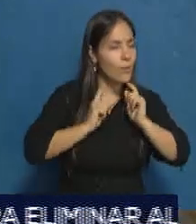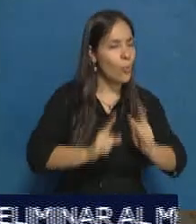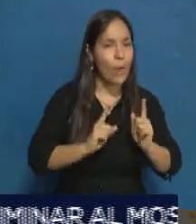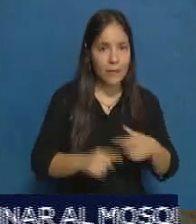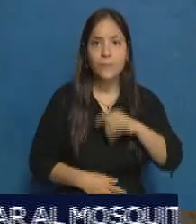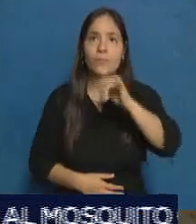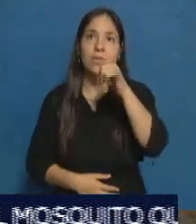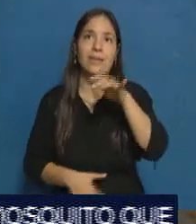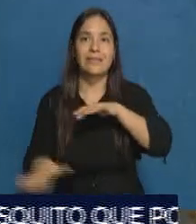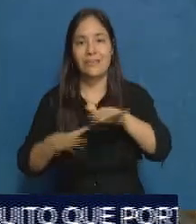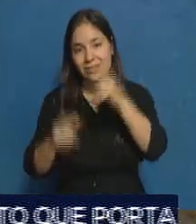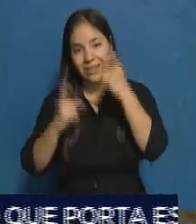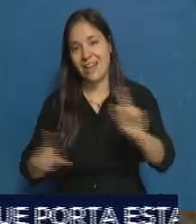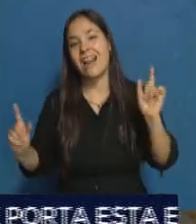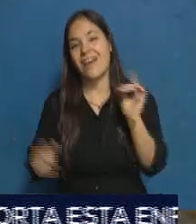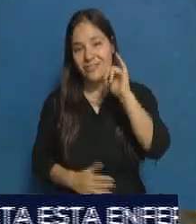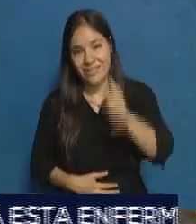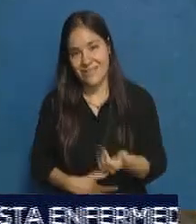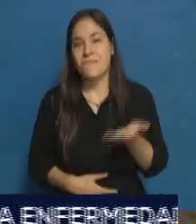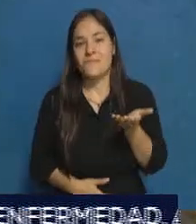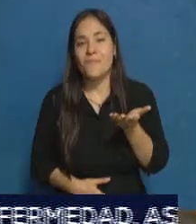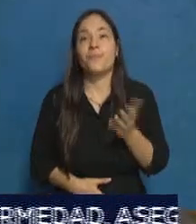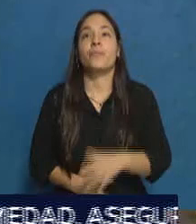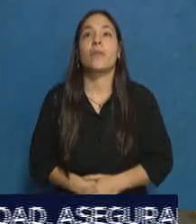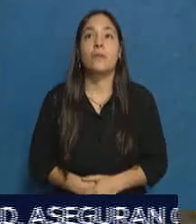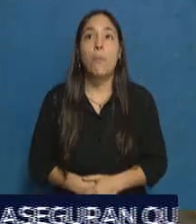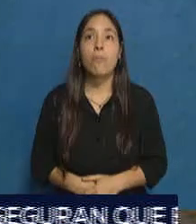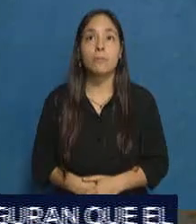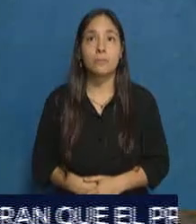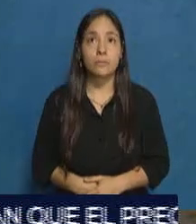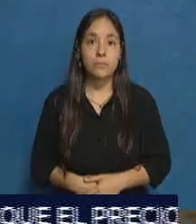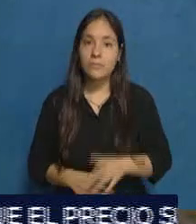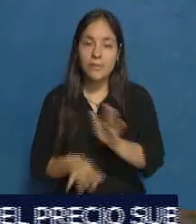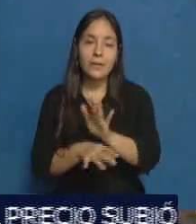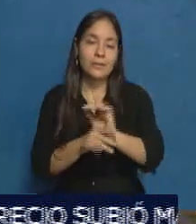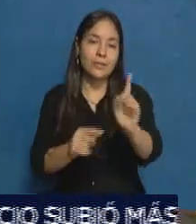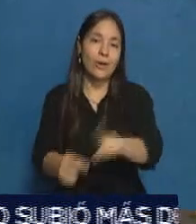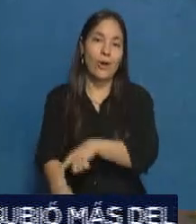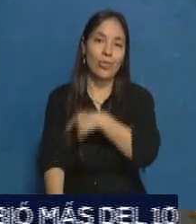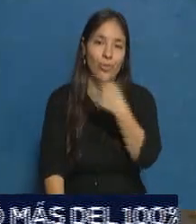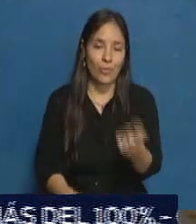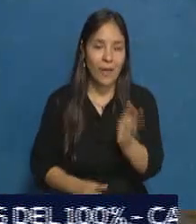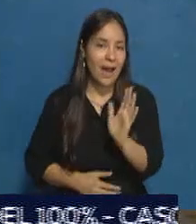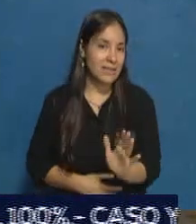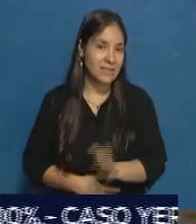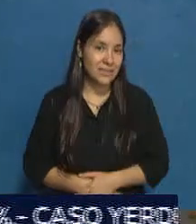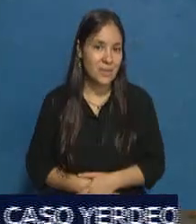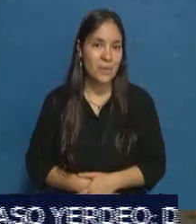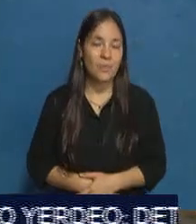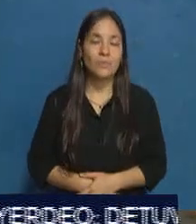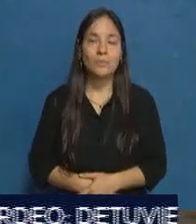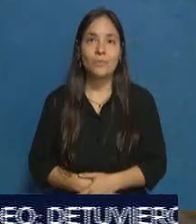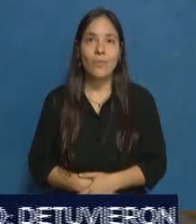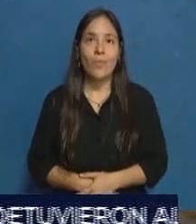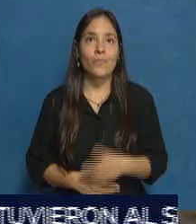una situación rara, ¿no? Pero bueno, uno se va acostumbrando, ¿no? Obviamente que es